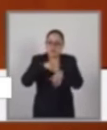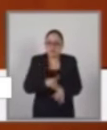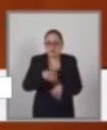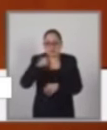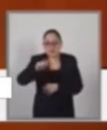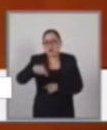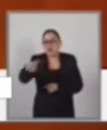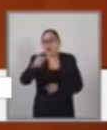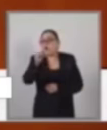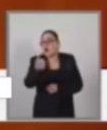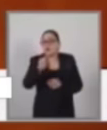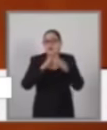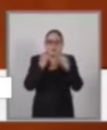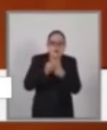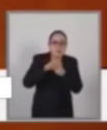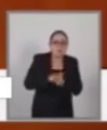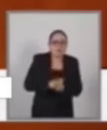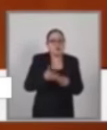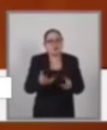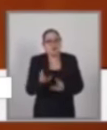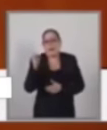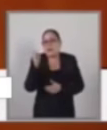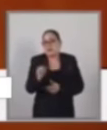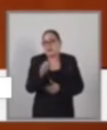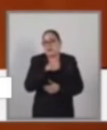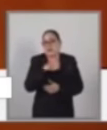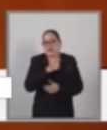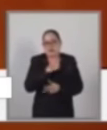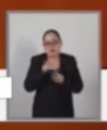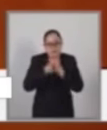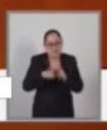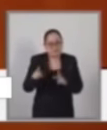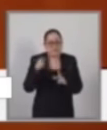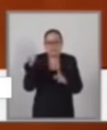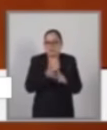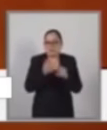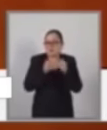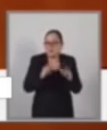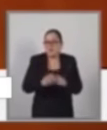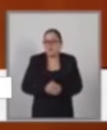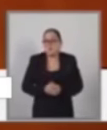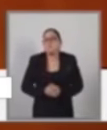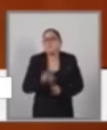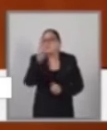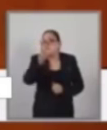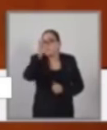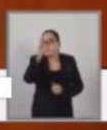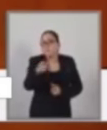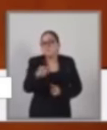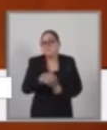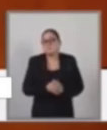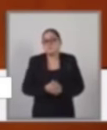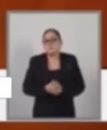a poder lograr simplemente con actos de voluntarismo político de él o de su jefe, que